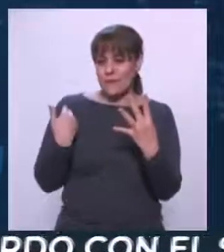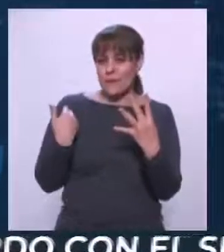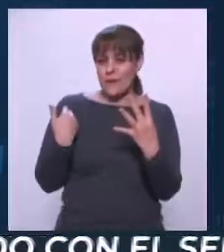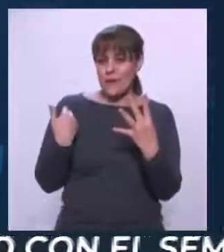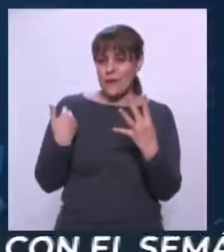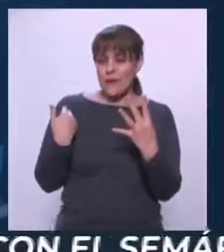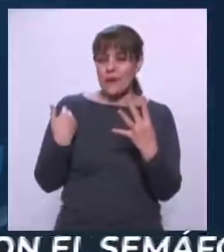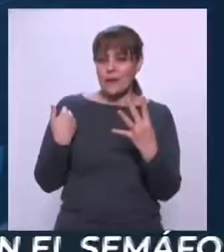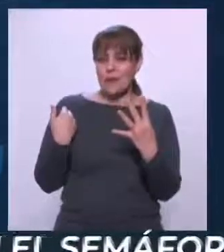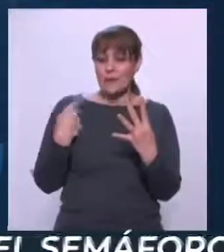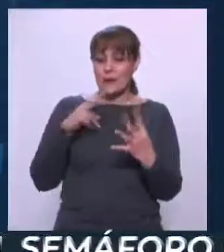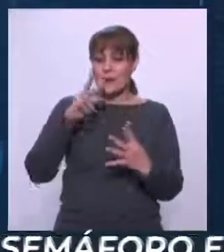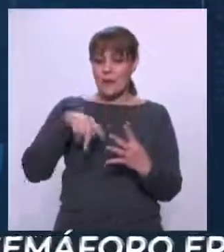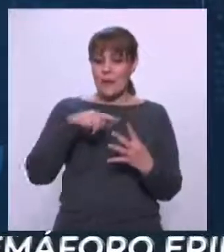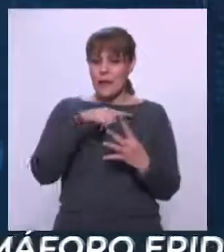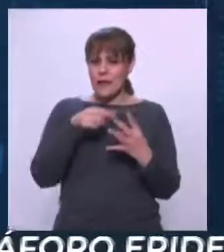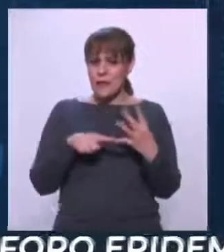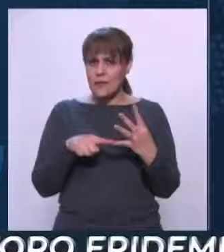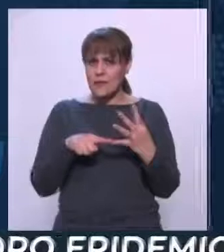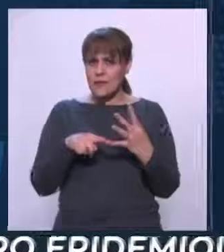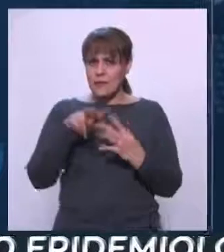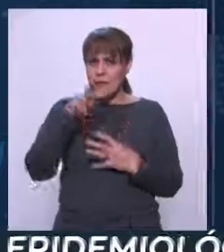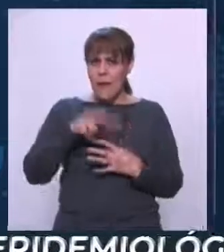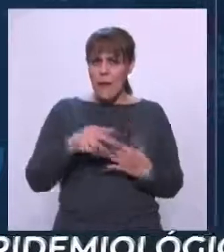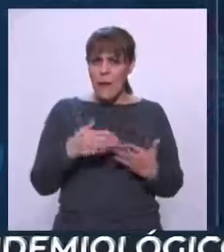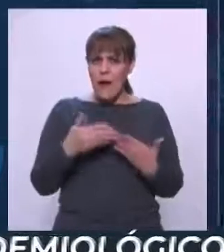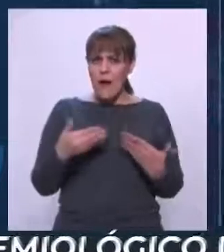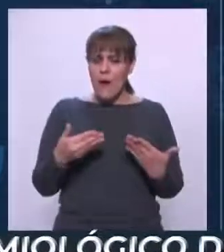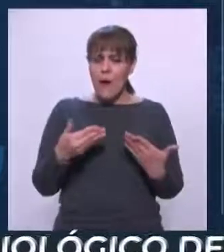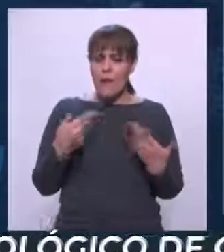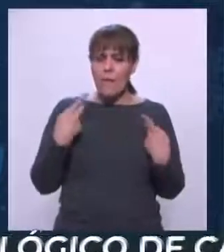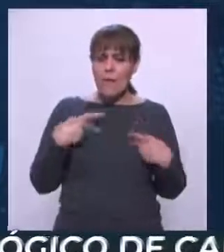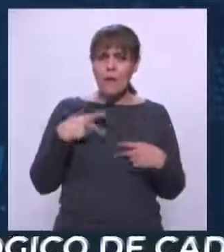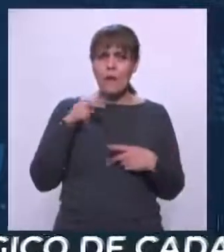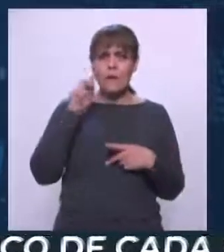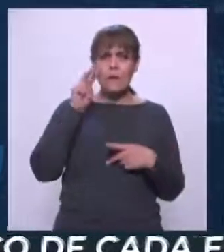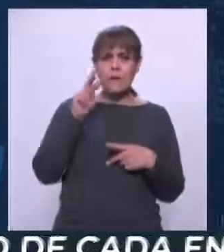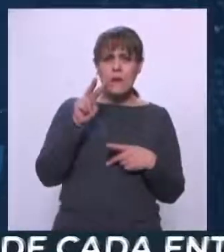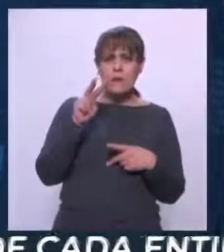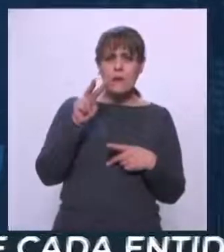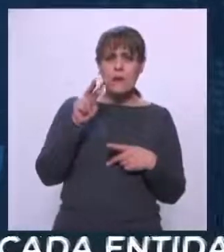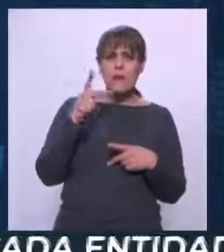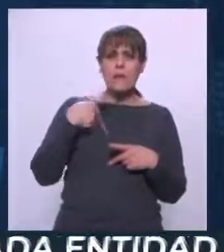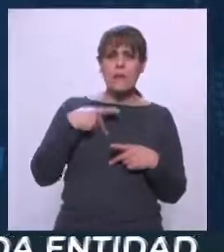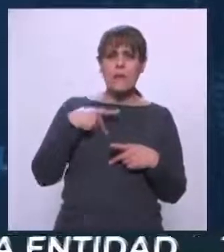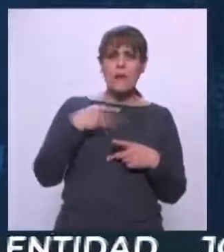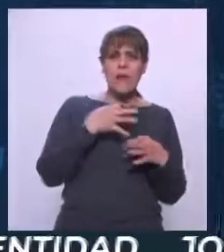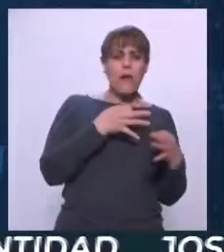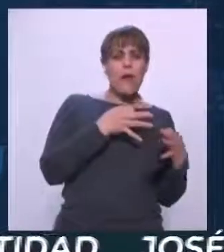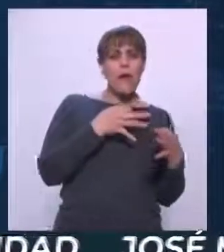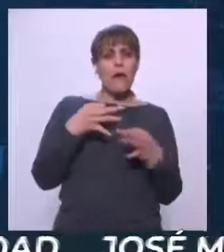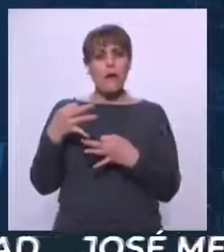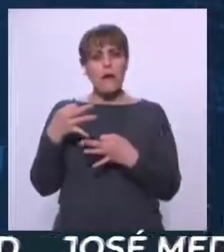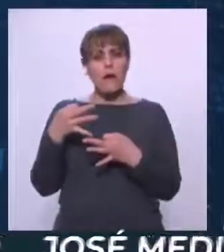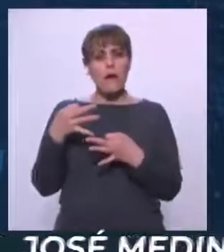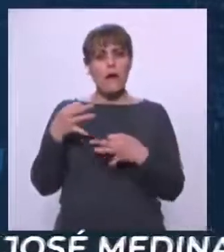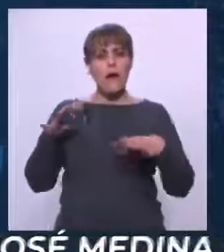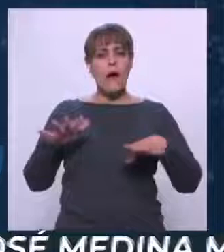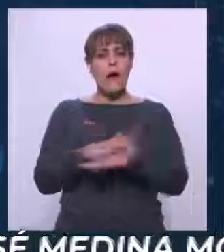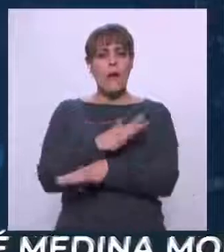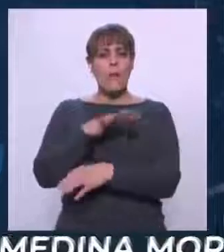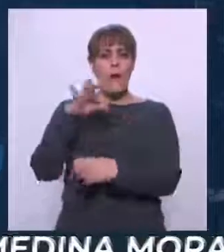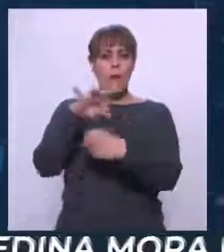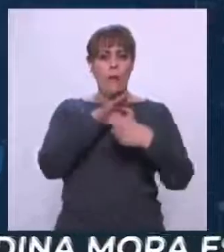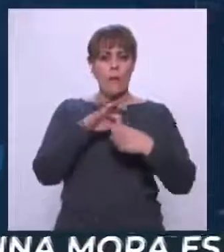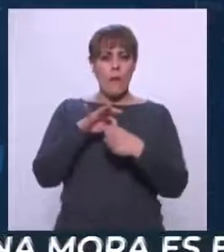recientemente, sin duda distorsionaron, orientaron la voluntad popular, y a eso no puede